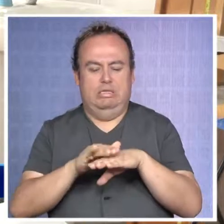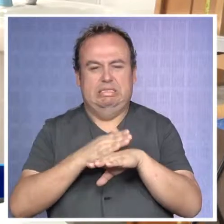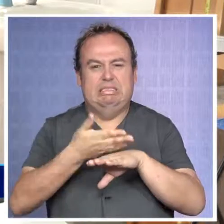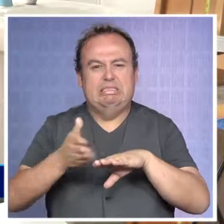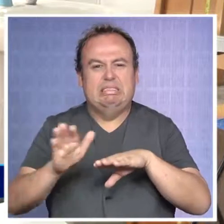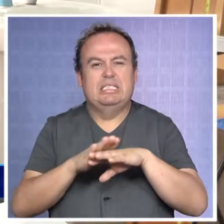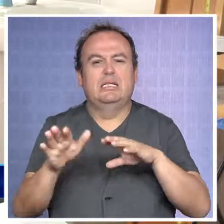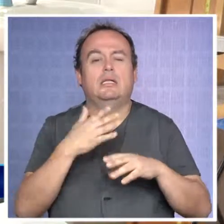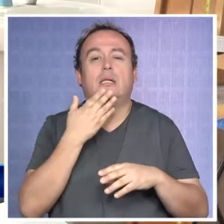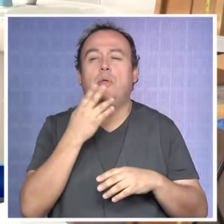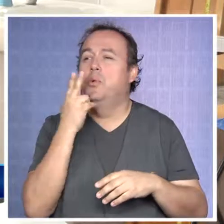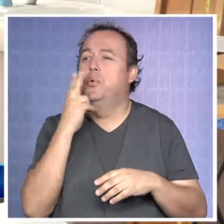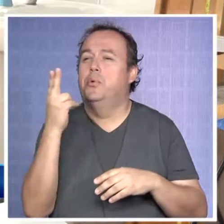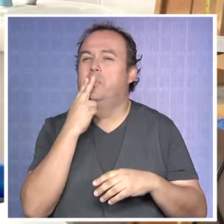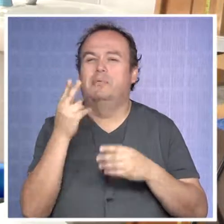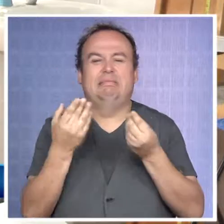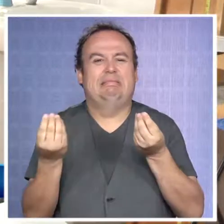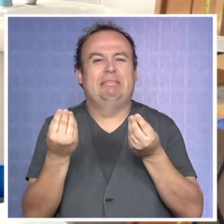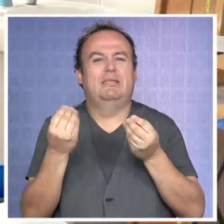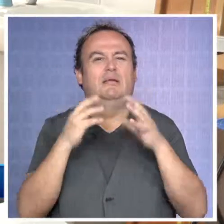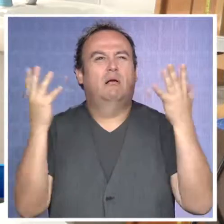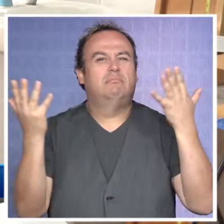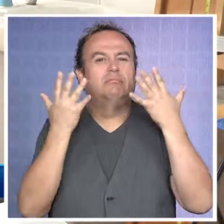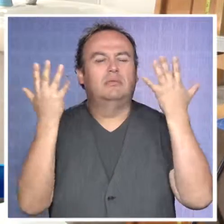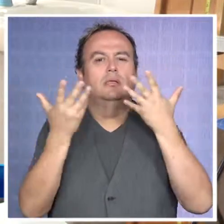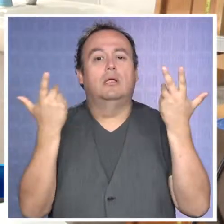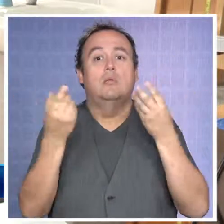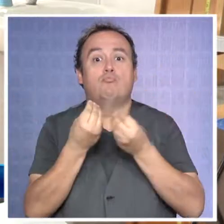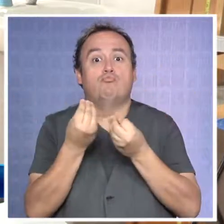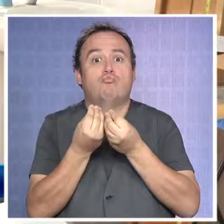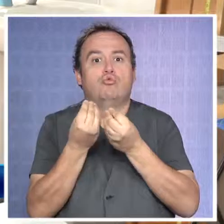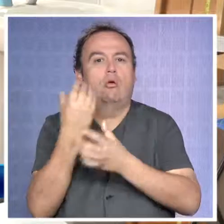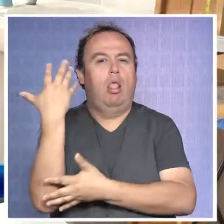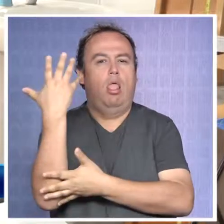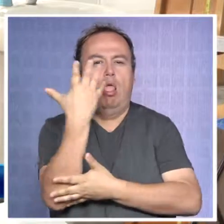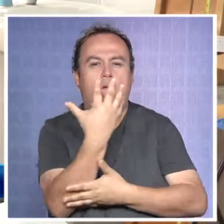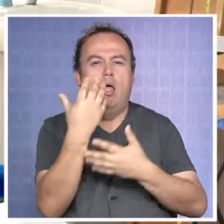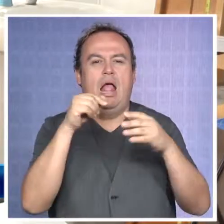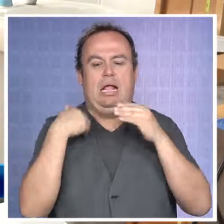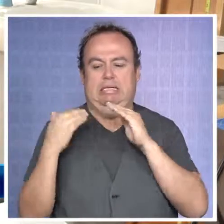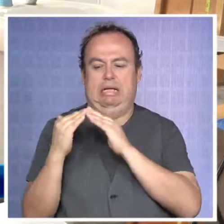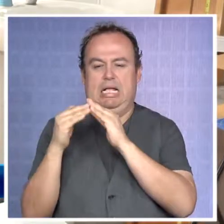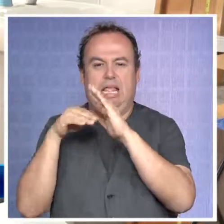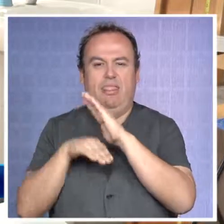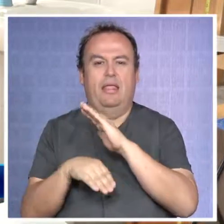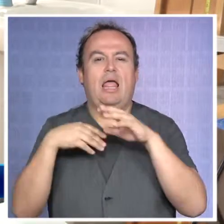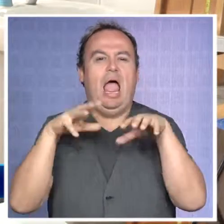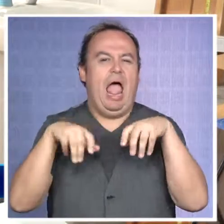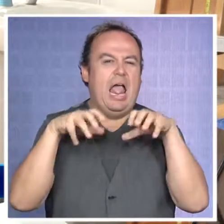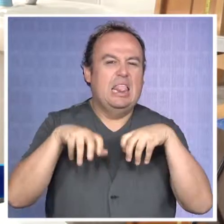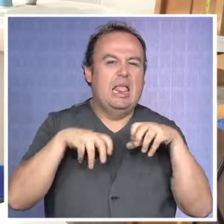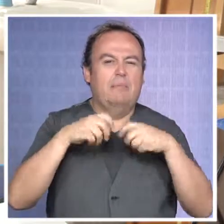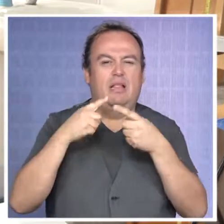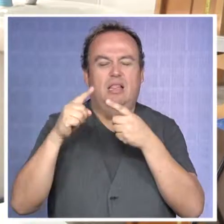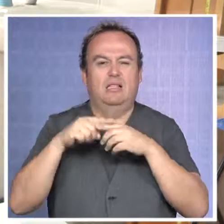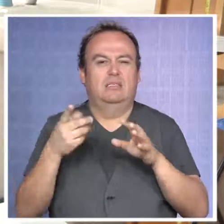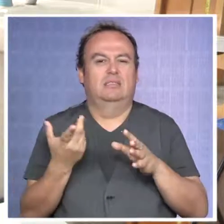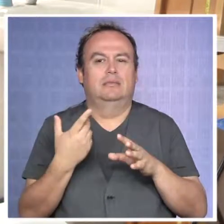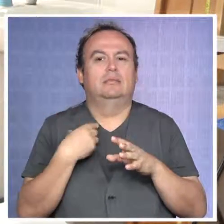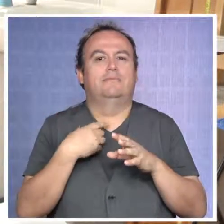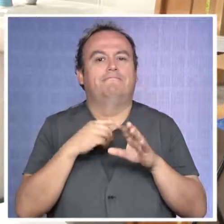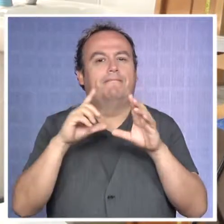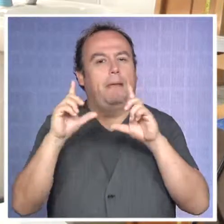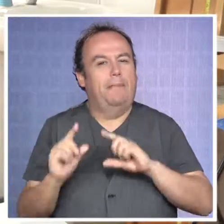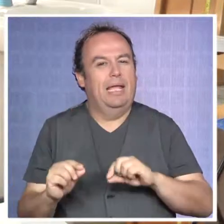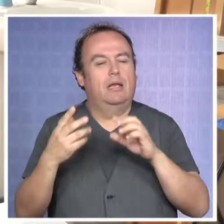son el humo del cigarrillo, tener muchas plantas en el domicilio, animales también que tienen mucho acúmulo de ácaros y de otro